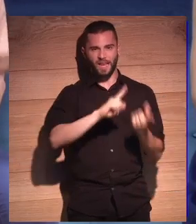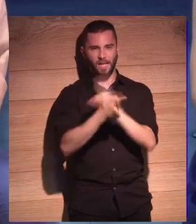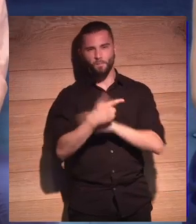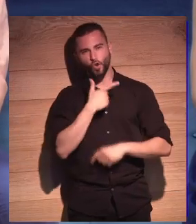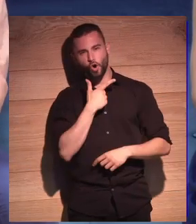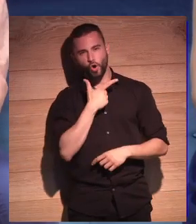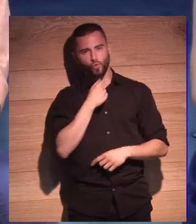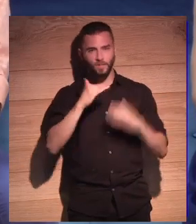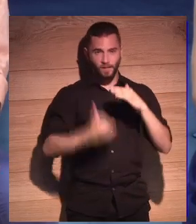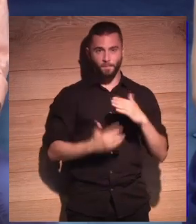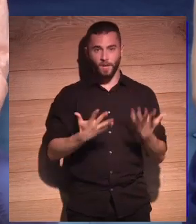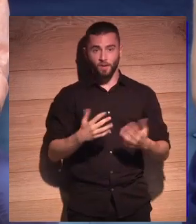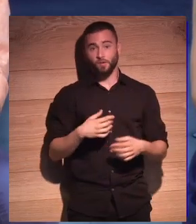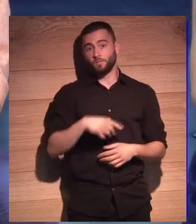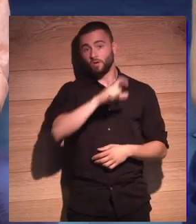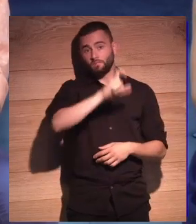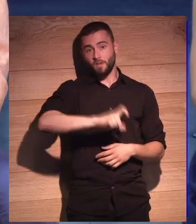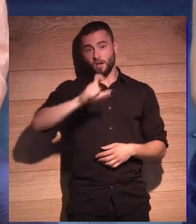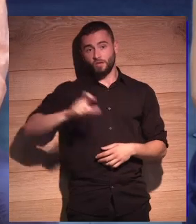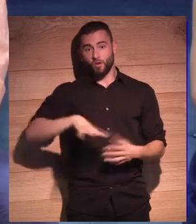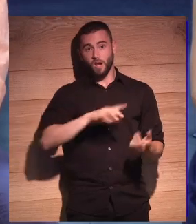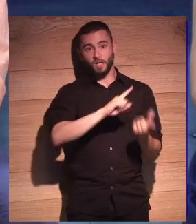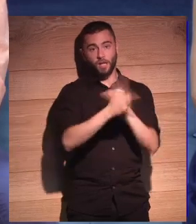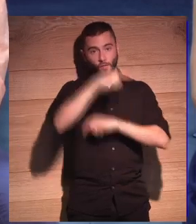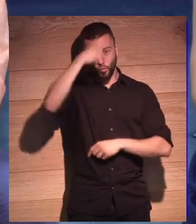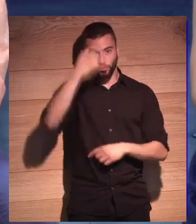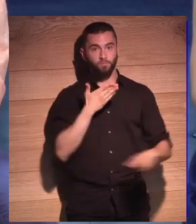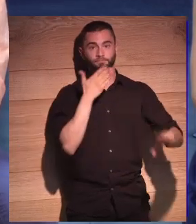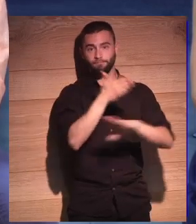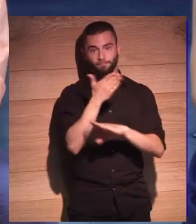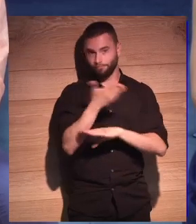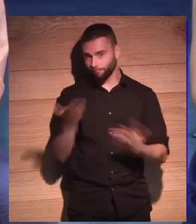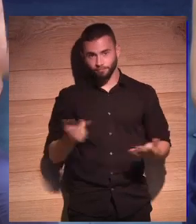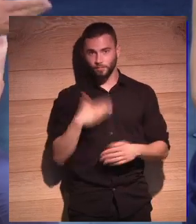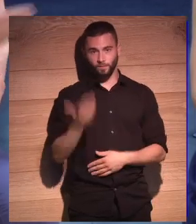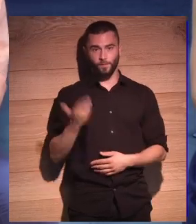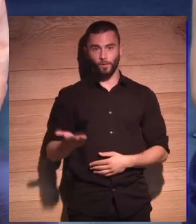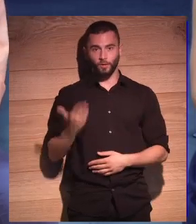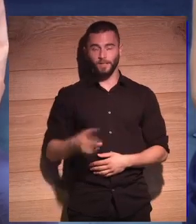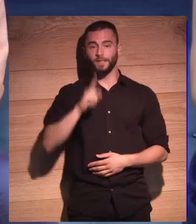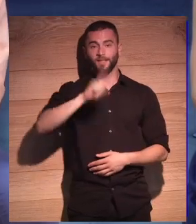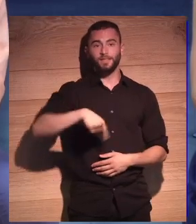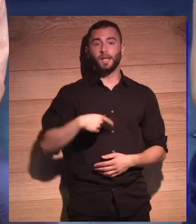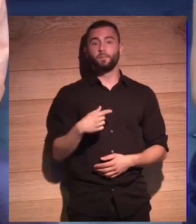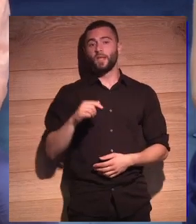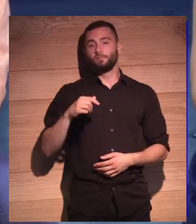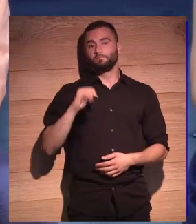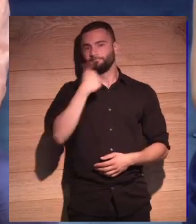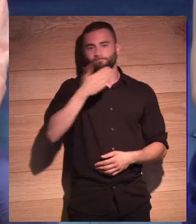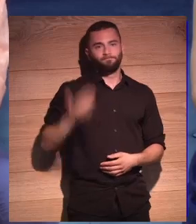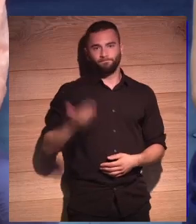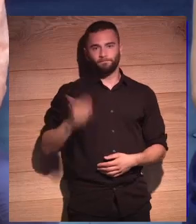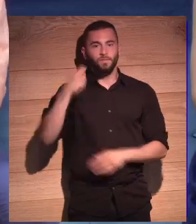era lo que comentabas, van las personas en ese cambio cultural y eso es lo más importante. Y también es clave los casos de éxito.